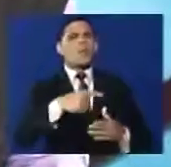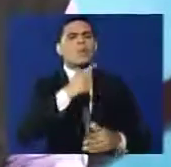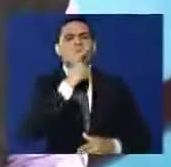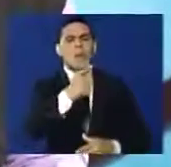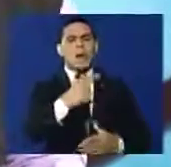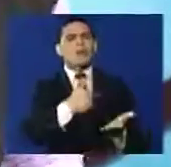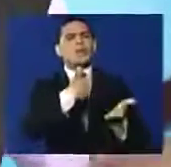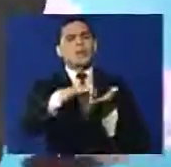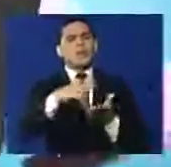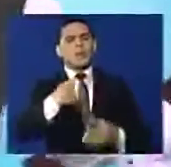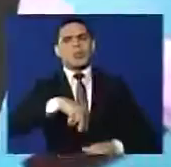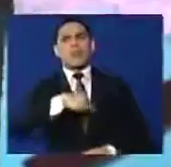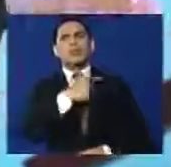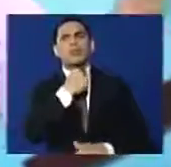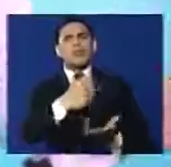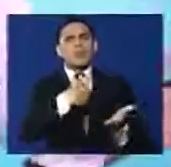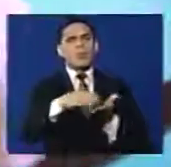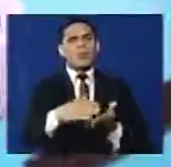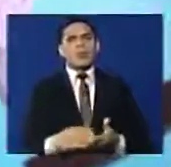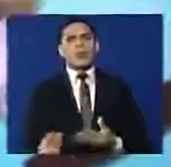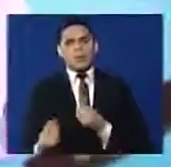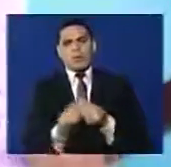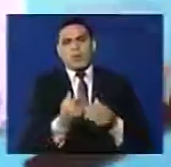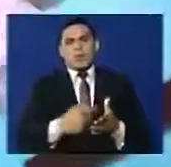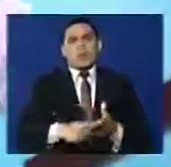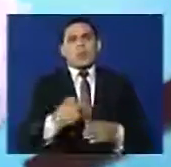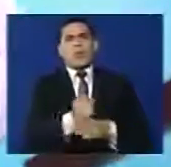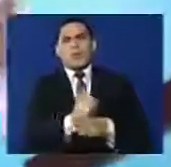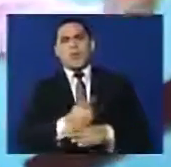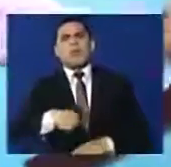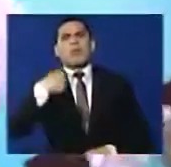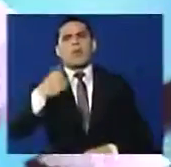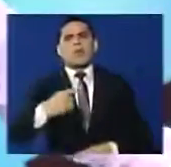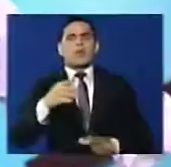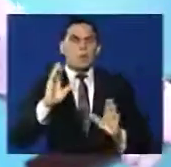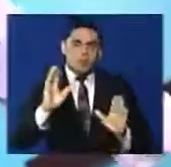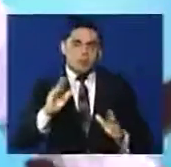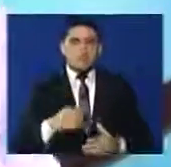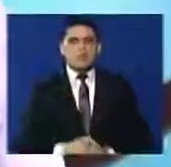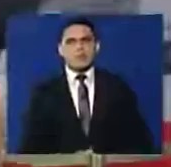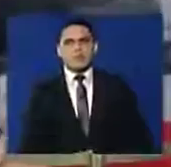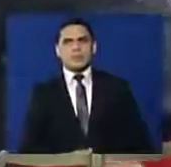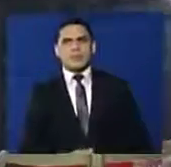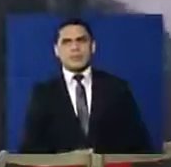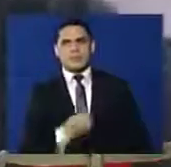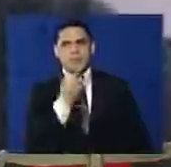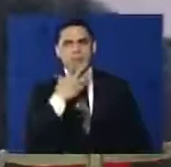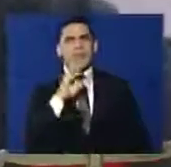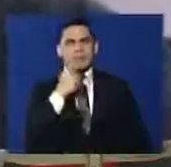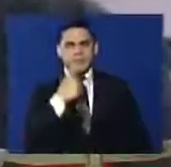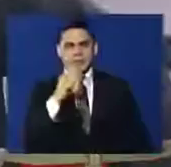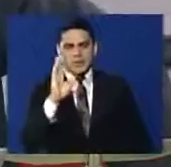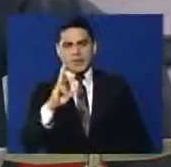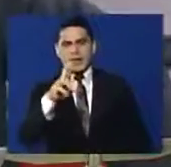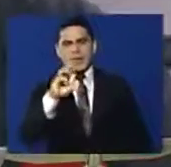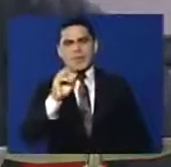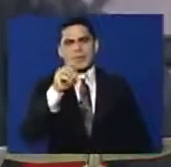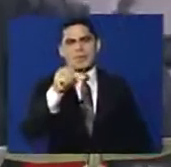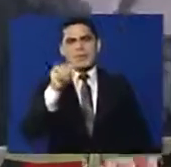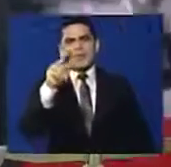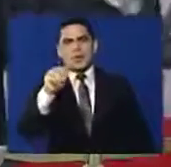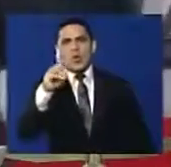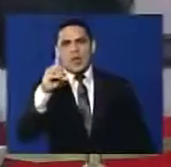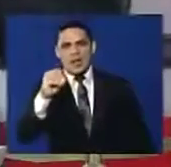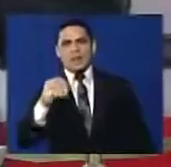tienes que irte, queremos que te vayas. Ya veremos cuántos se suman a eso, si salen rápido, si salen después, en fin. Escúchame esto, Padilla, Rolando